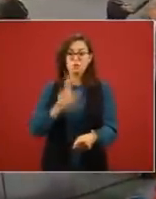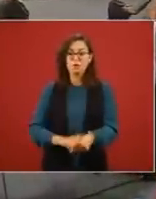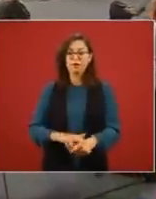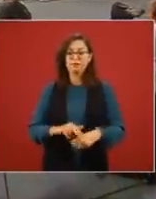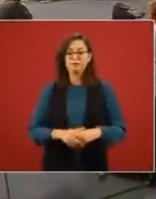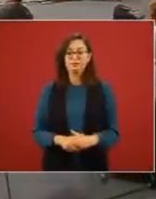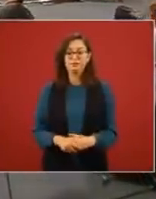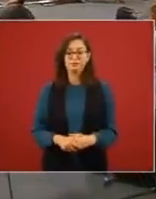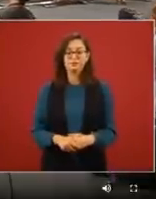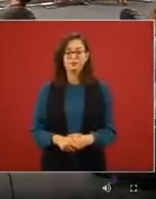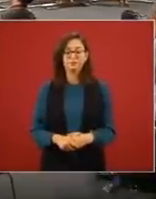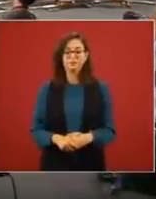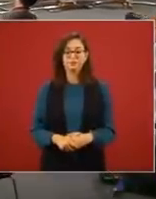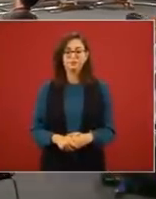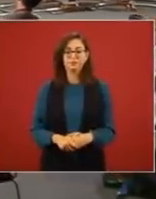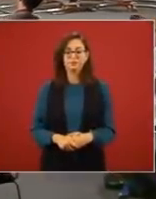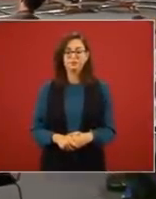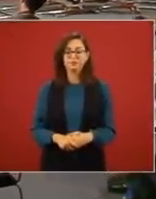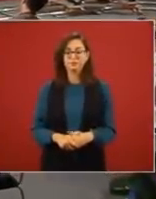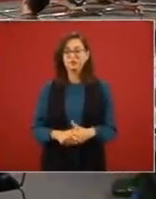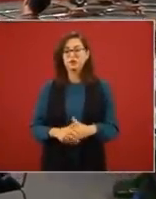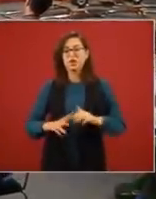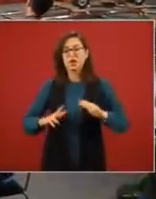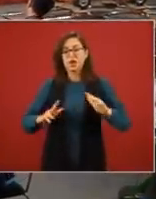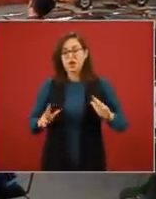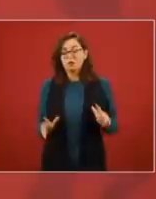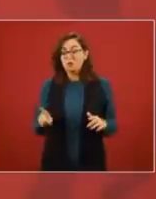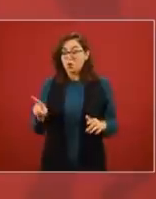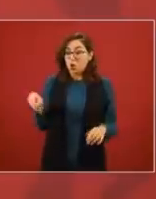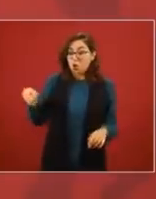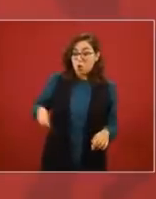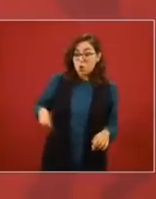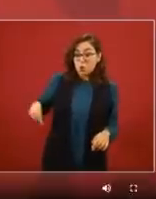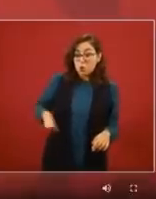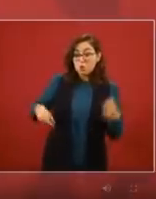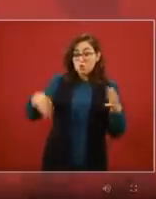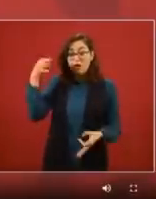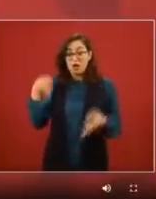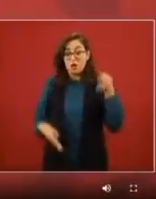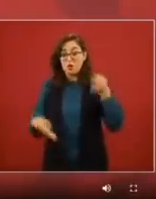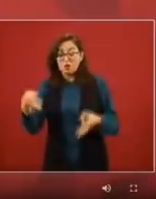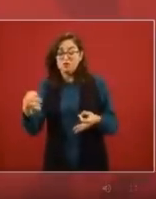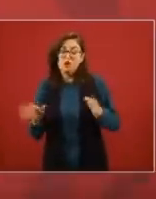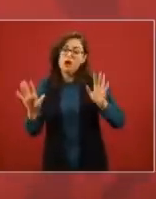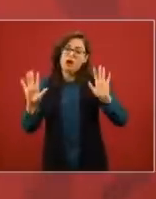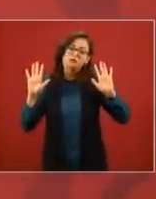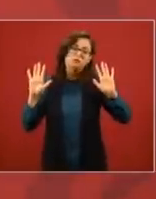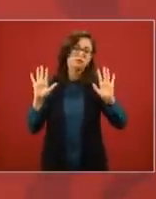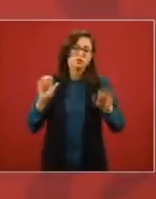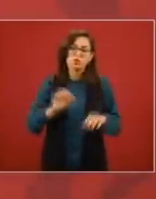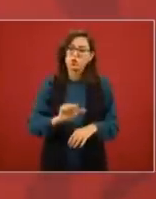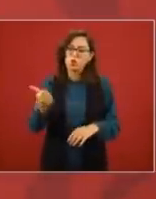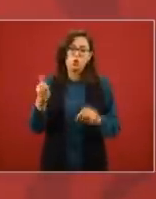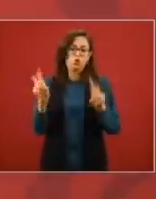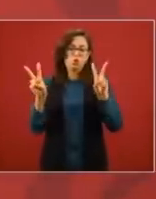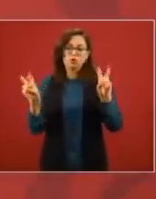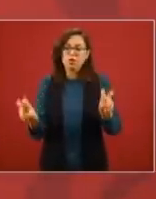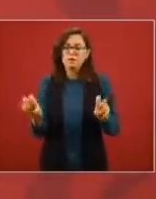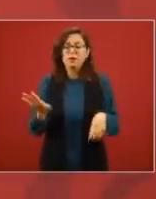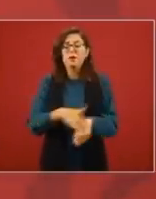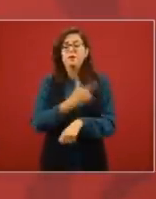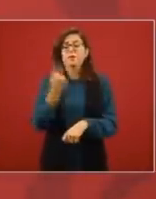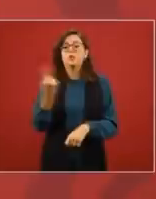ahora de ahí a que sean responsables de todo el asunto porque es la cosa